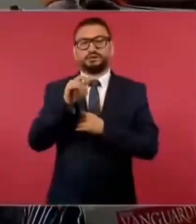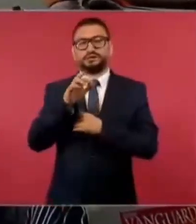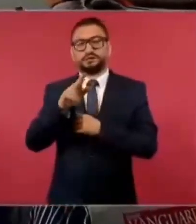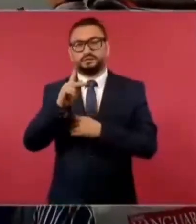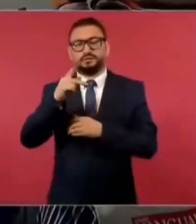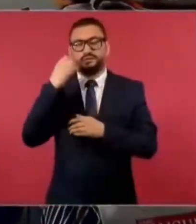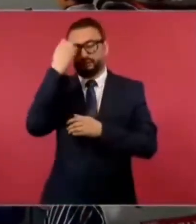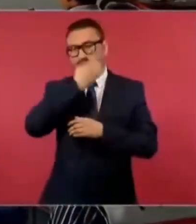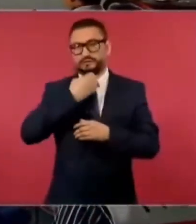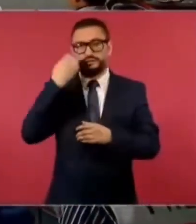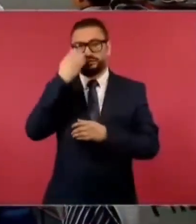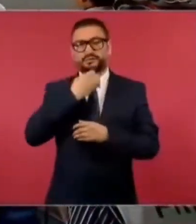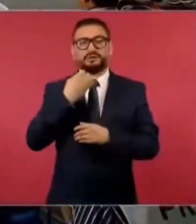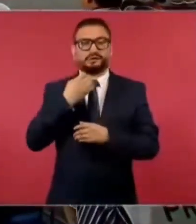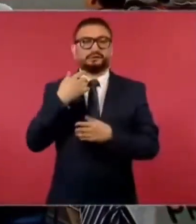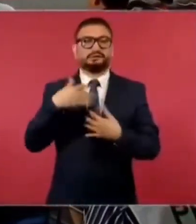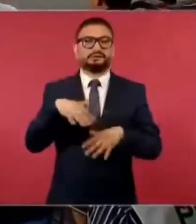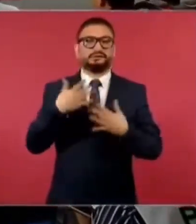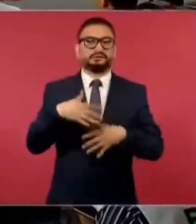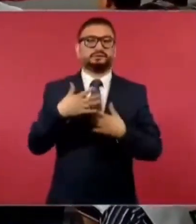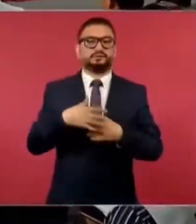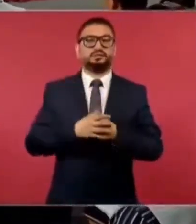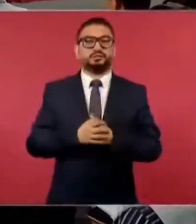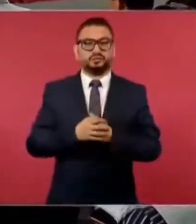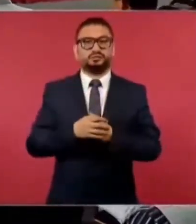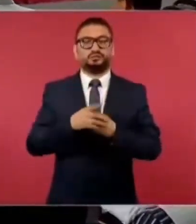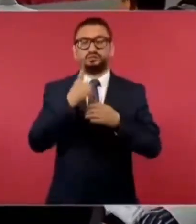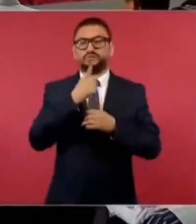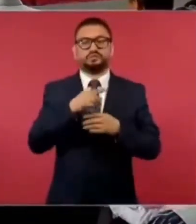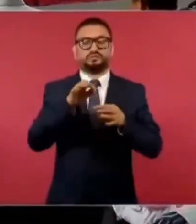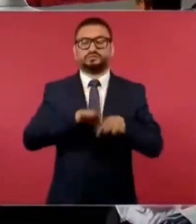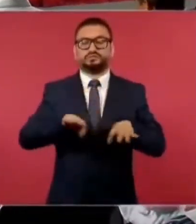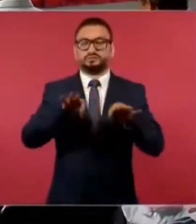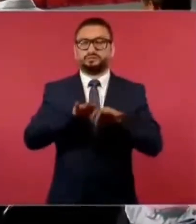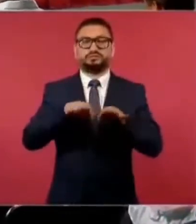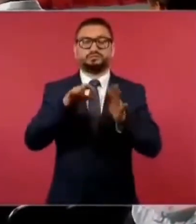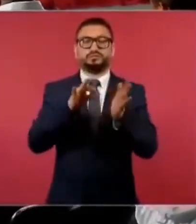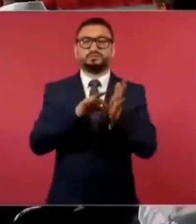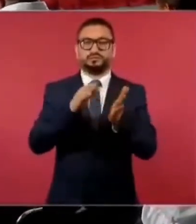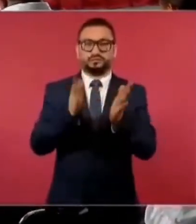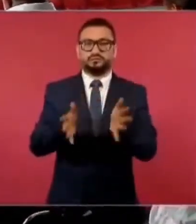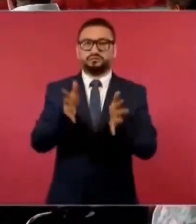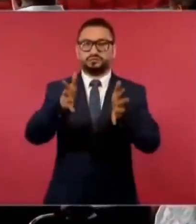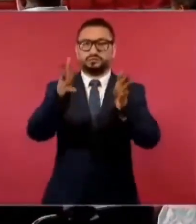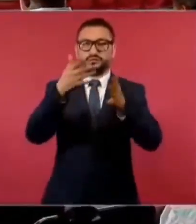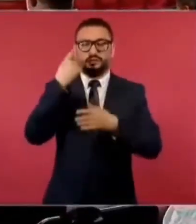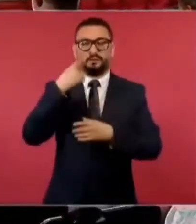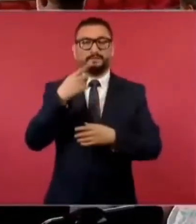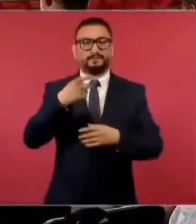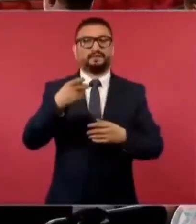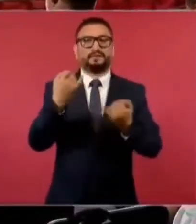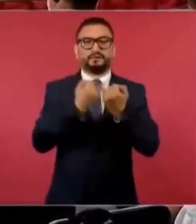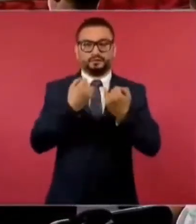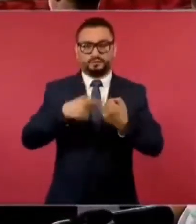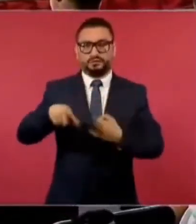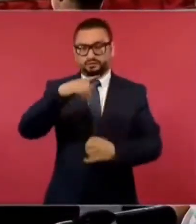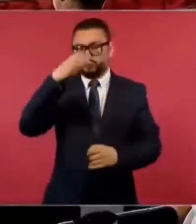en el ENARM es algo muy, muy importante, es un gran incentivo, pero lo estamos haciendo también en el